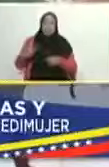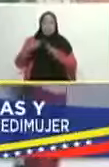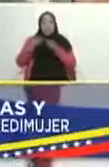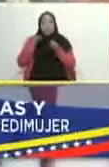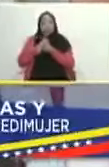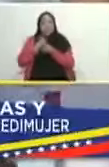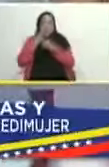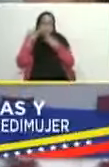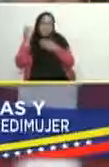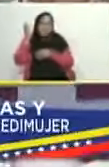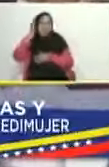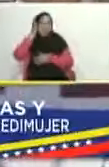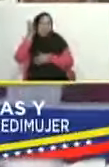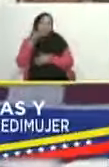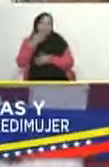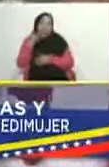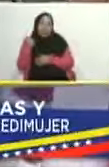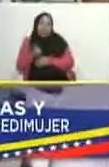Donatella. ¿Ah?